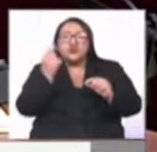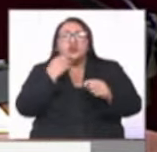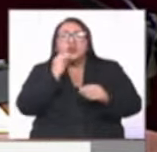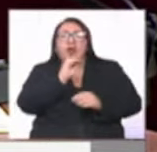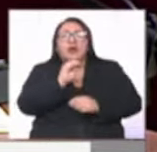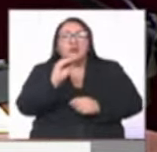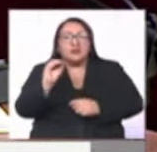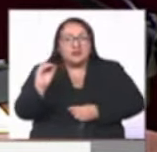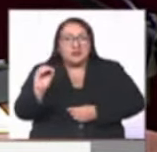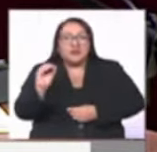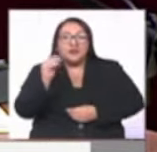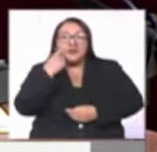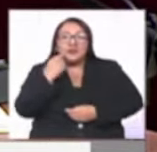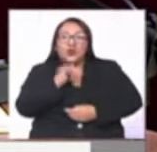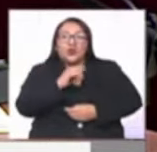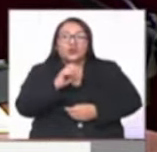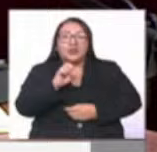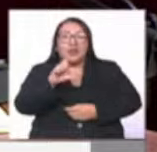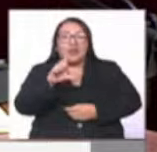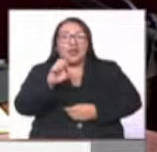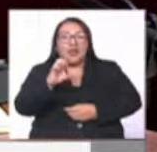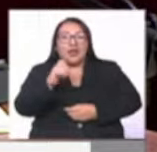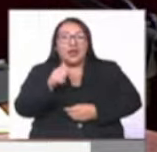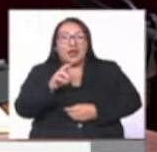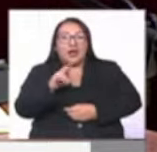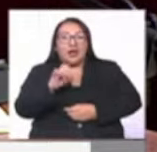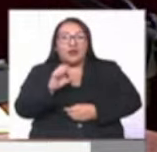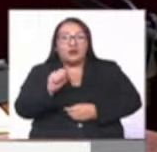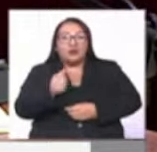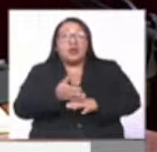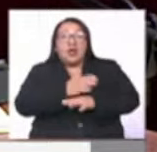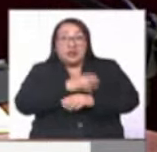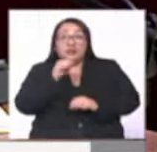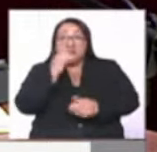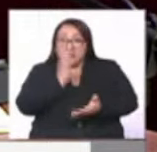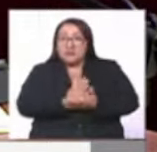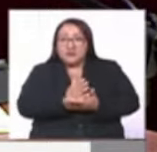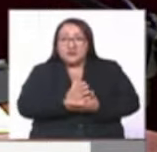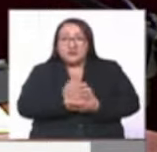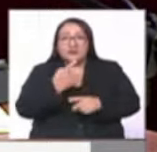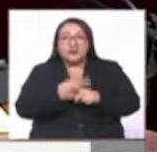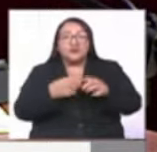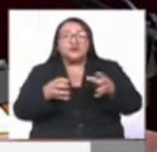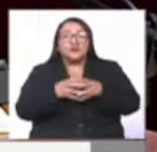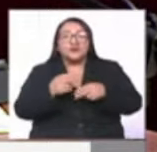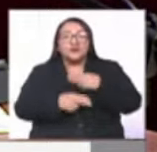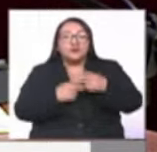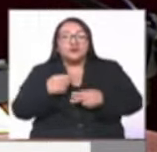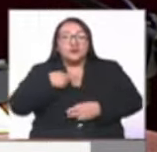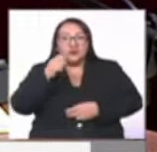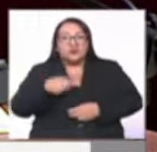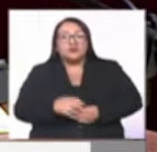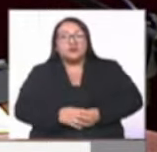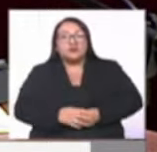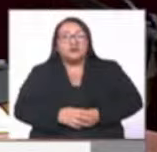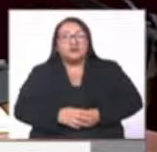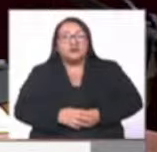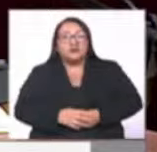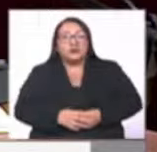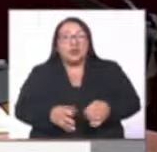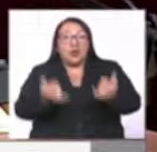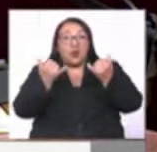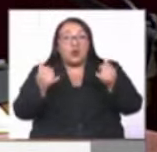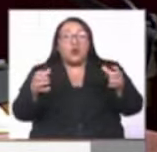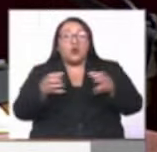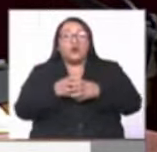recordar el señor José Luis lecaros fue sancionado por la junta Nacional de Justicia La actual